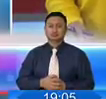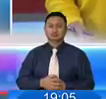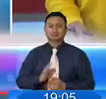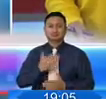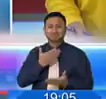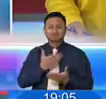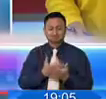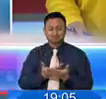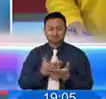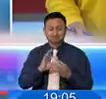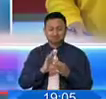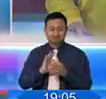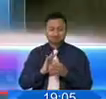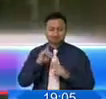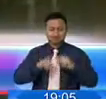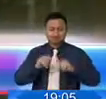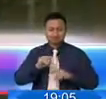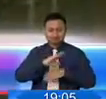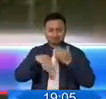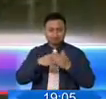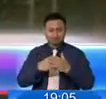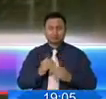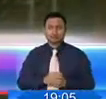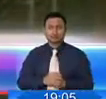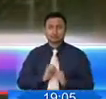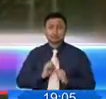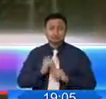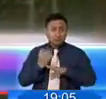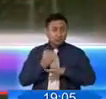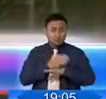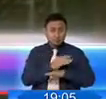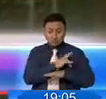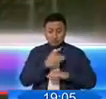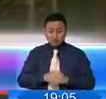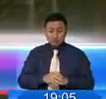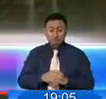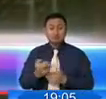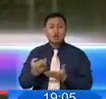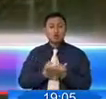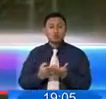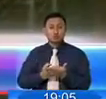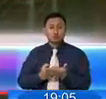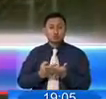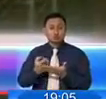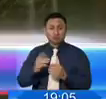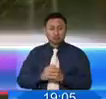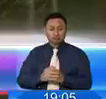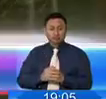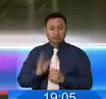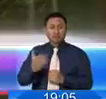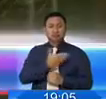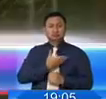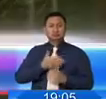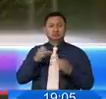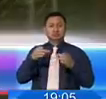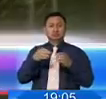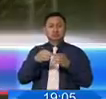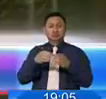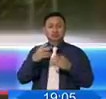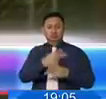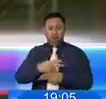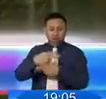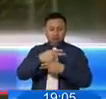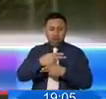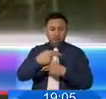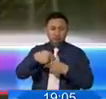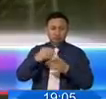Gracias, María Fernanda. Buenas noches, amigos televidentes. Efectivamente, hace pocos minutos concluyó la reunión del presidente del Consejo de Participación Ciudadana,